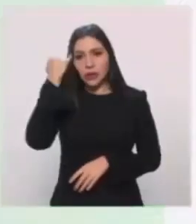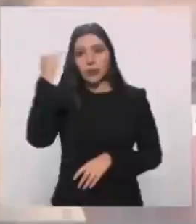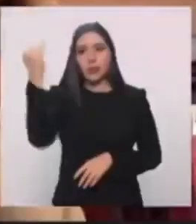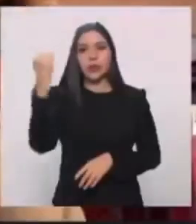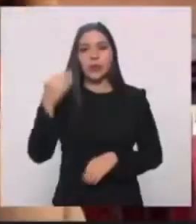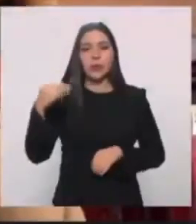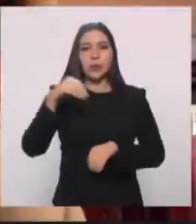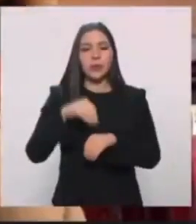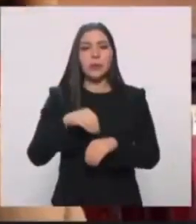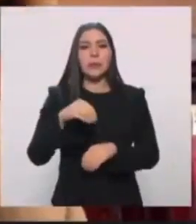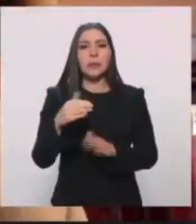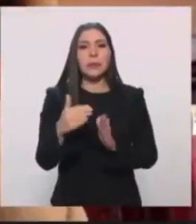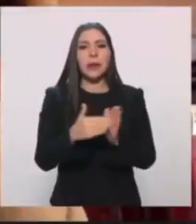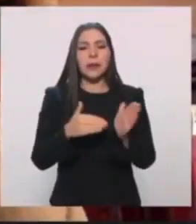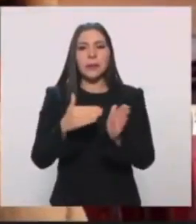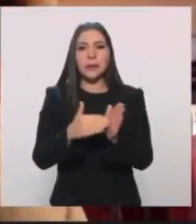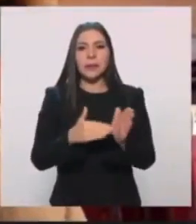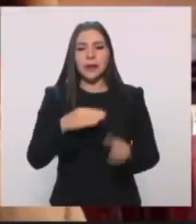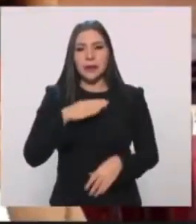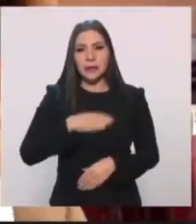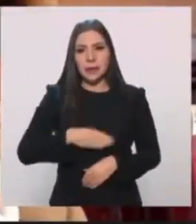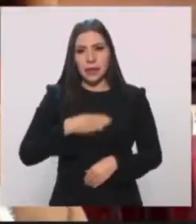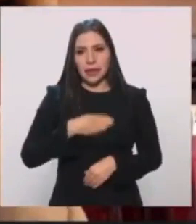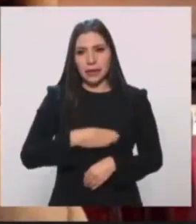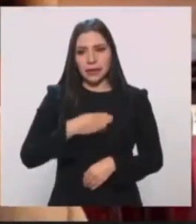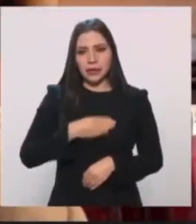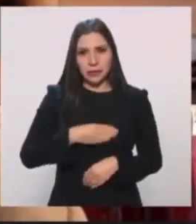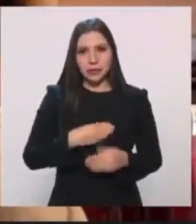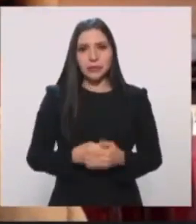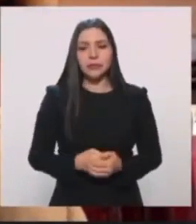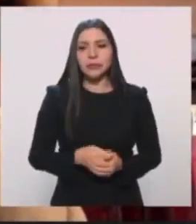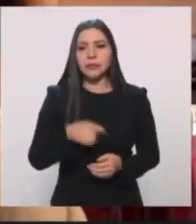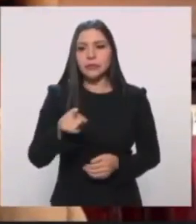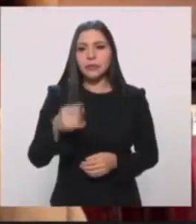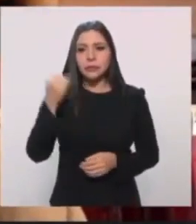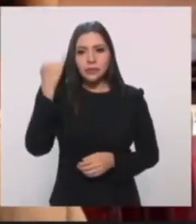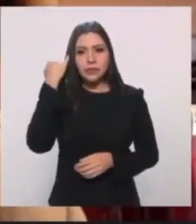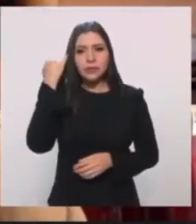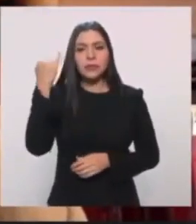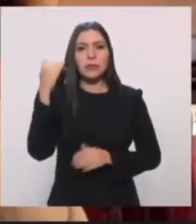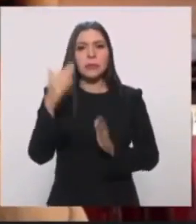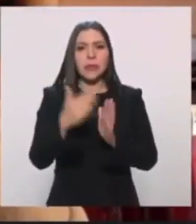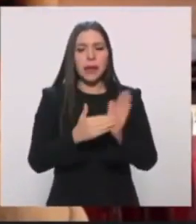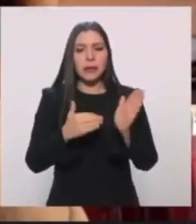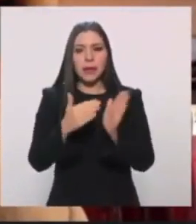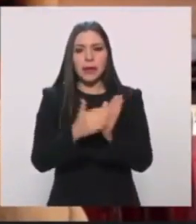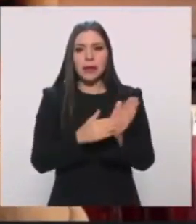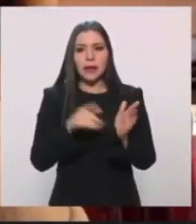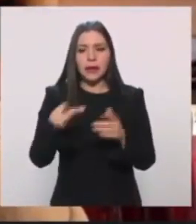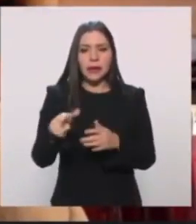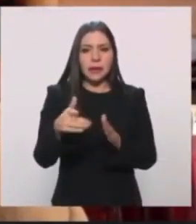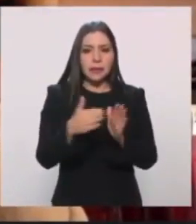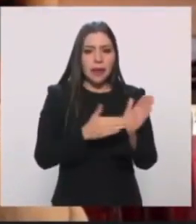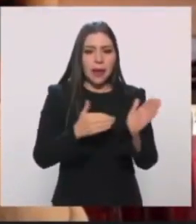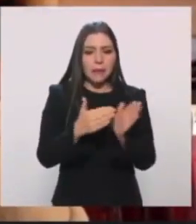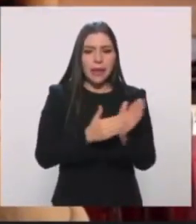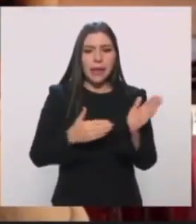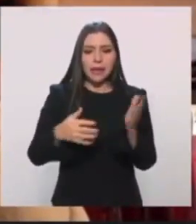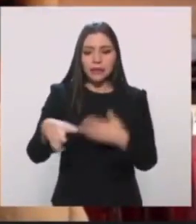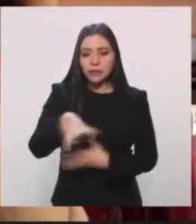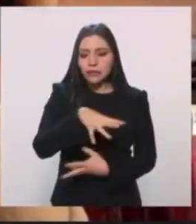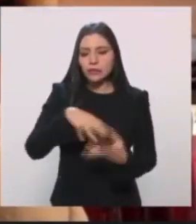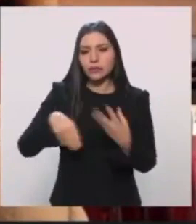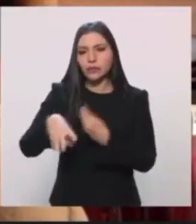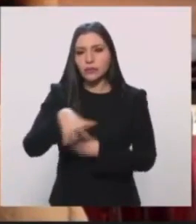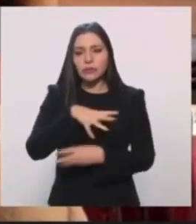papel de baño. Lo que hacían era reciclar, ellos inventaron el papel, reciclar el papel y